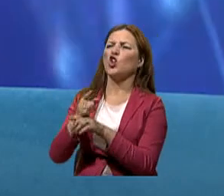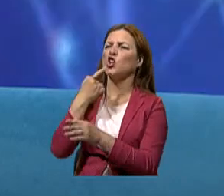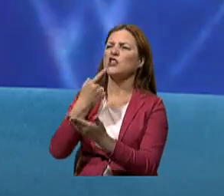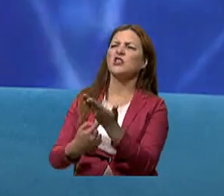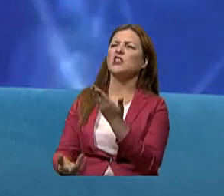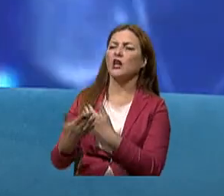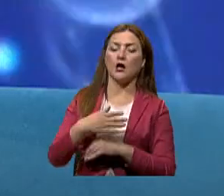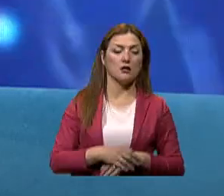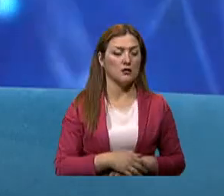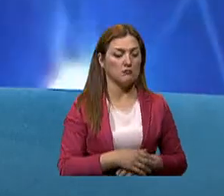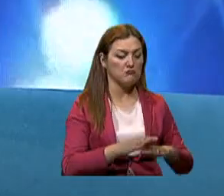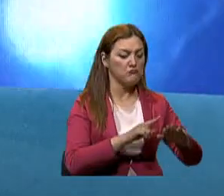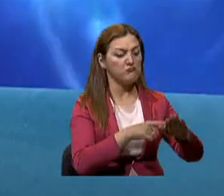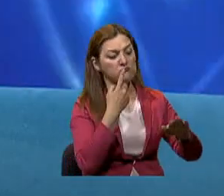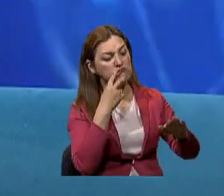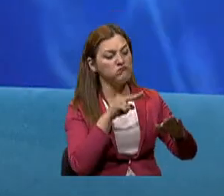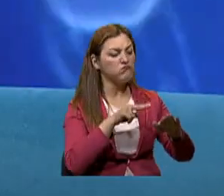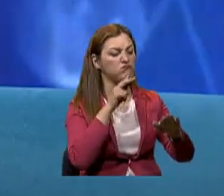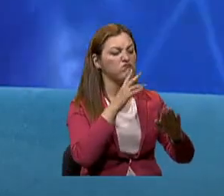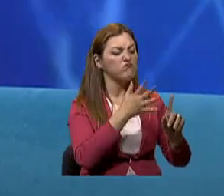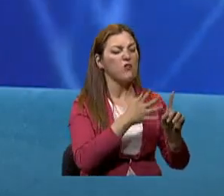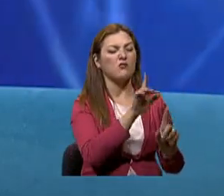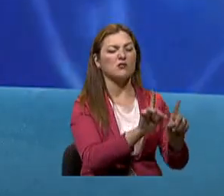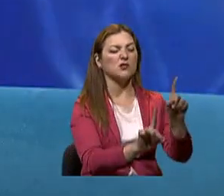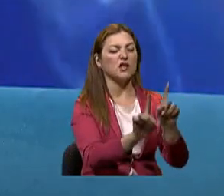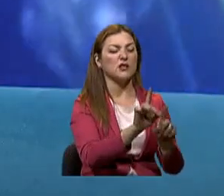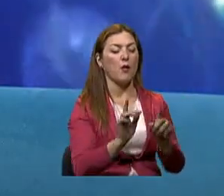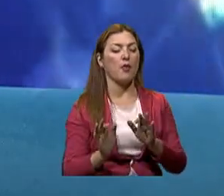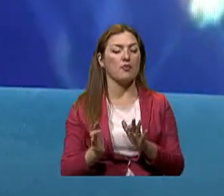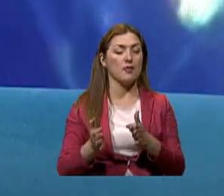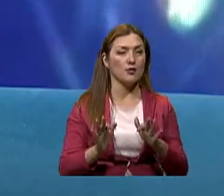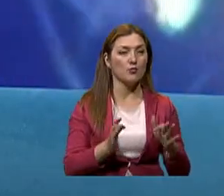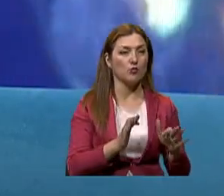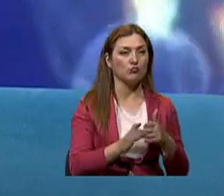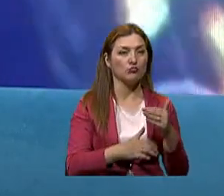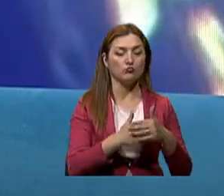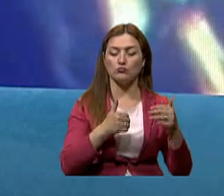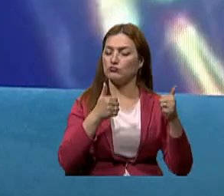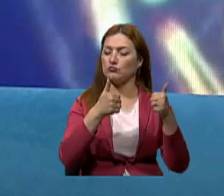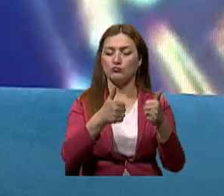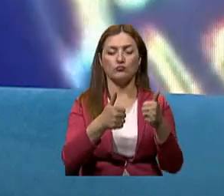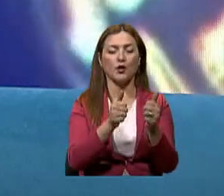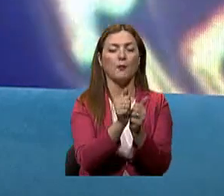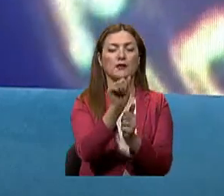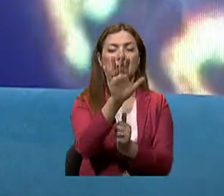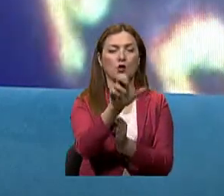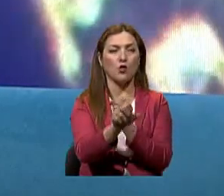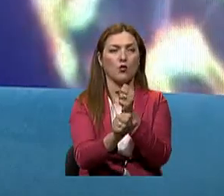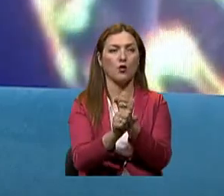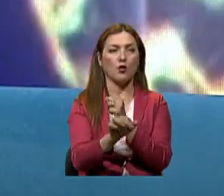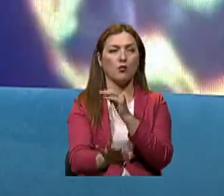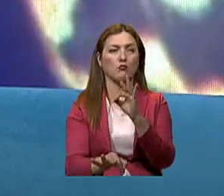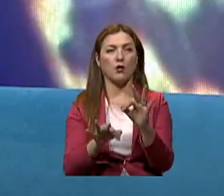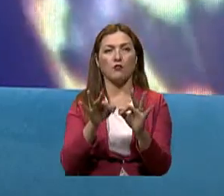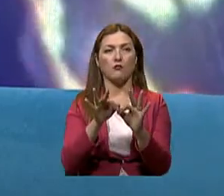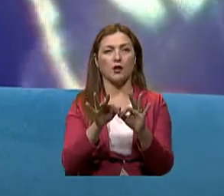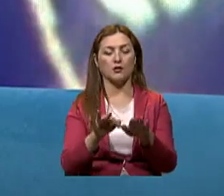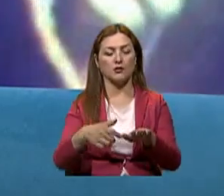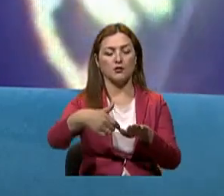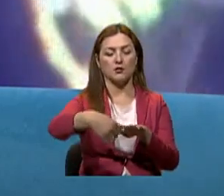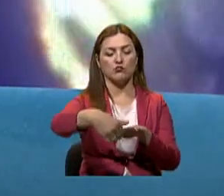diagnóstico en el cual dijo que, o sea, que tenía que hacerme un tratamiento y me ha ido muy bien. Ya en los 5 años estoy perfecta con mis